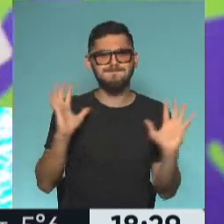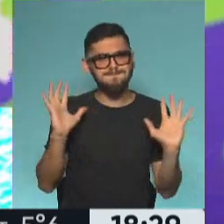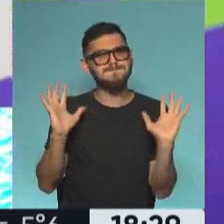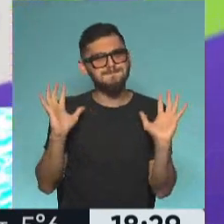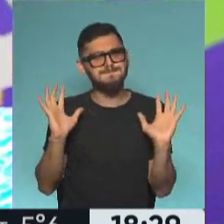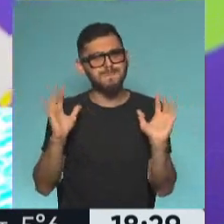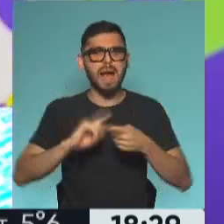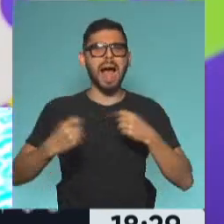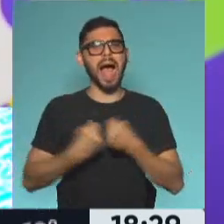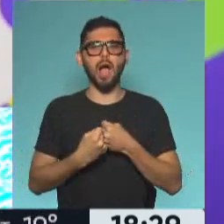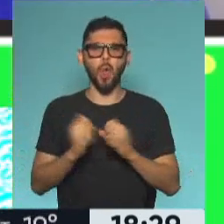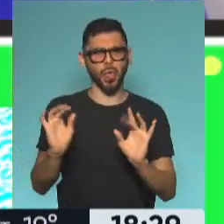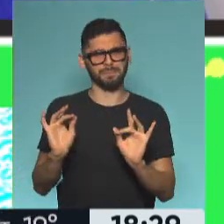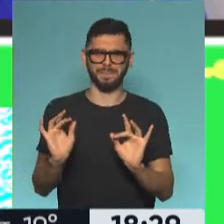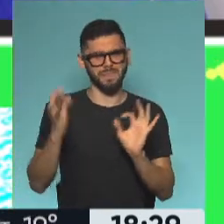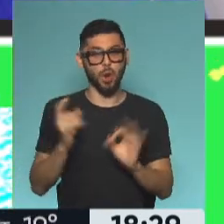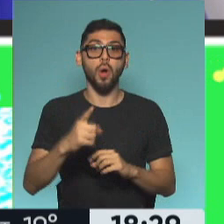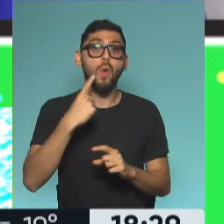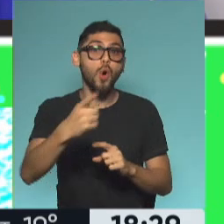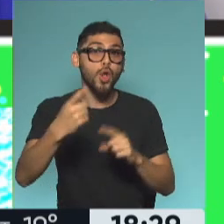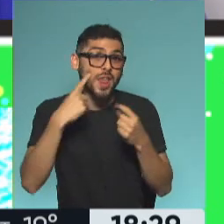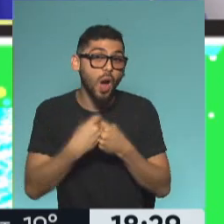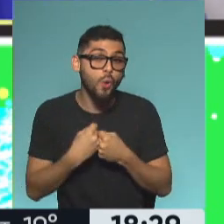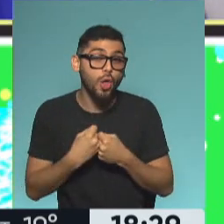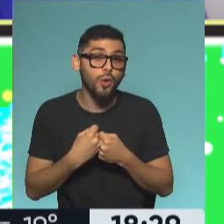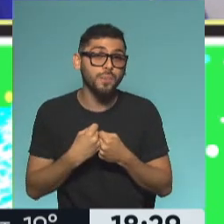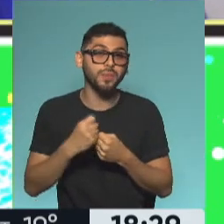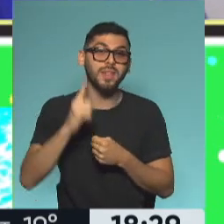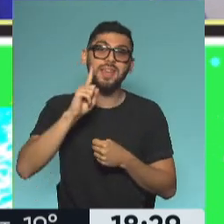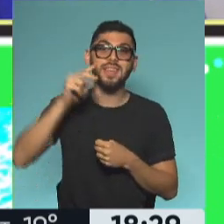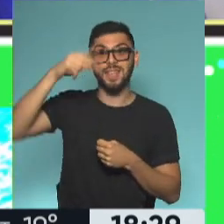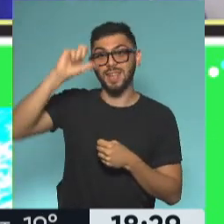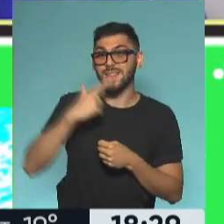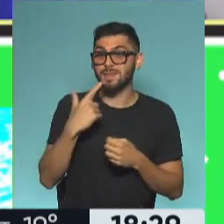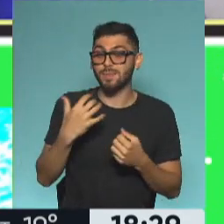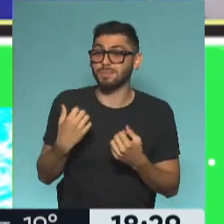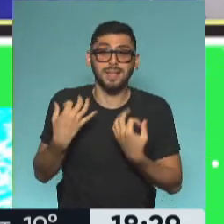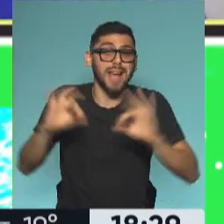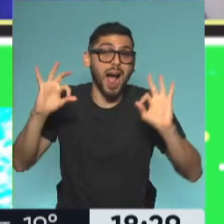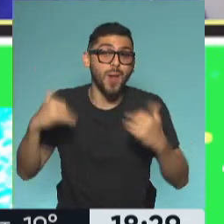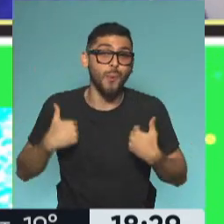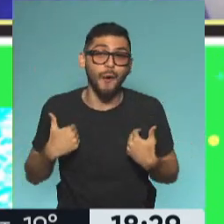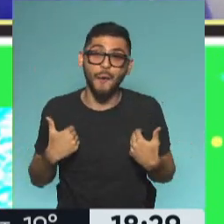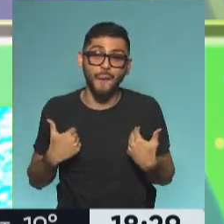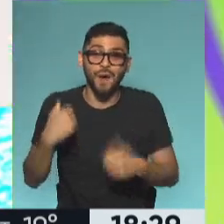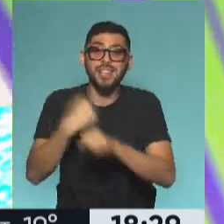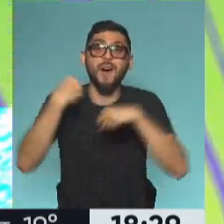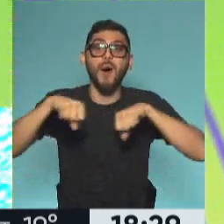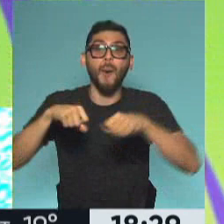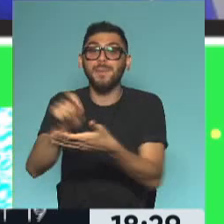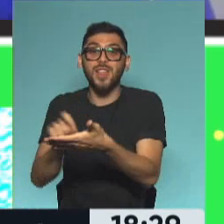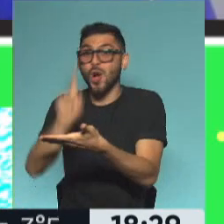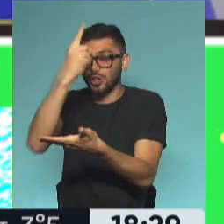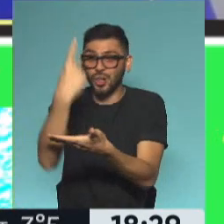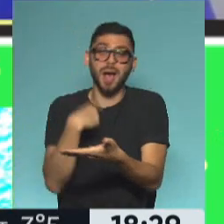si ¿usted está de acuerdo? ¿Se siente que Inés... Inés nos ha salvado el trabajo práctico, es la que hace sola y nos pone a las demás.